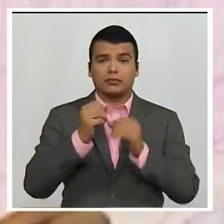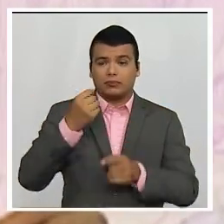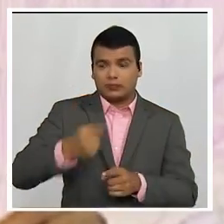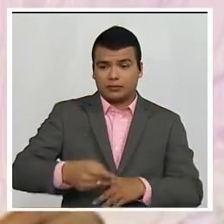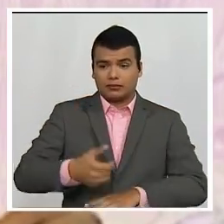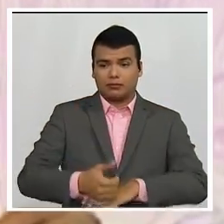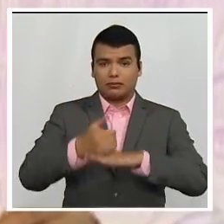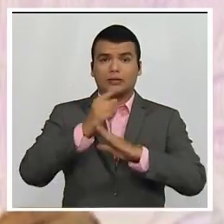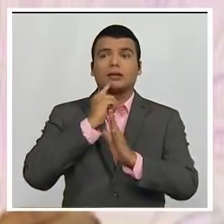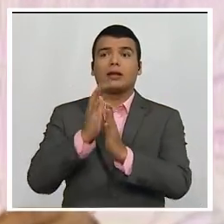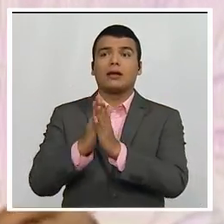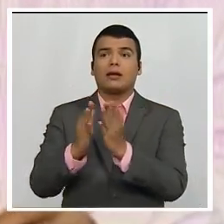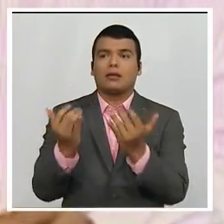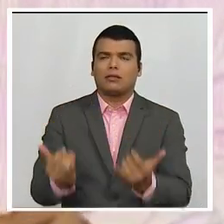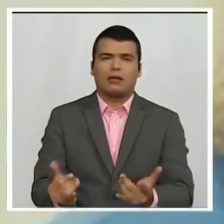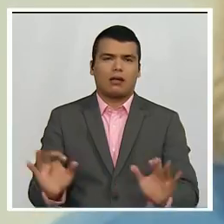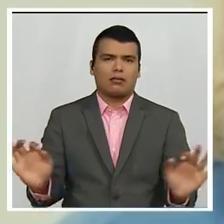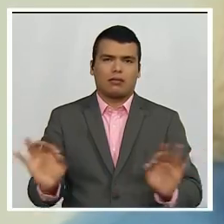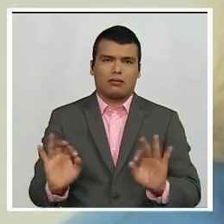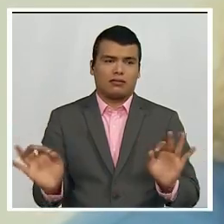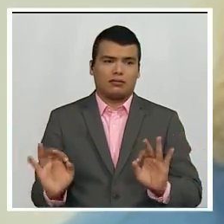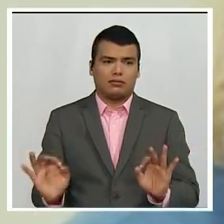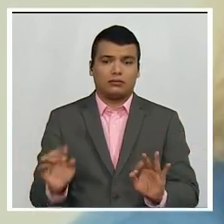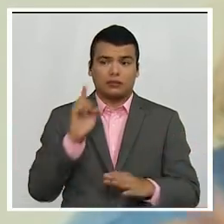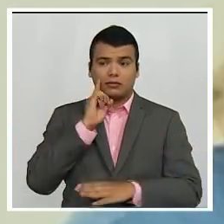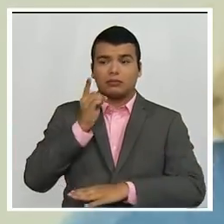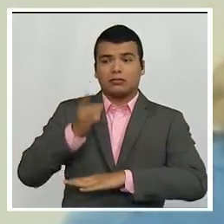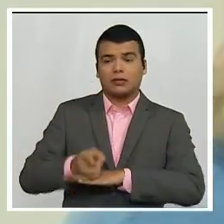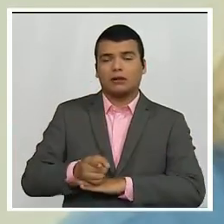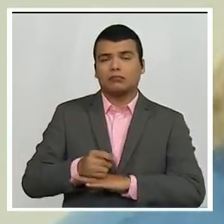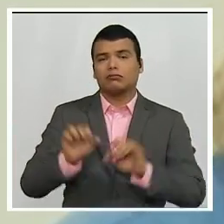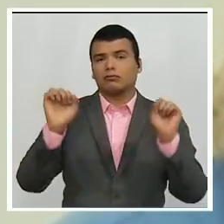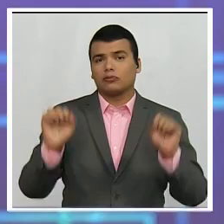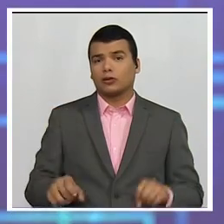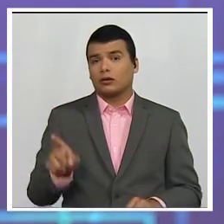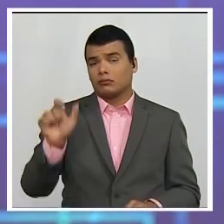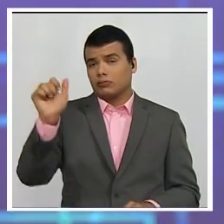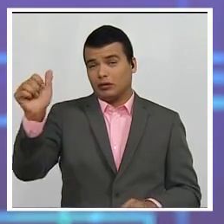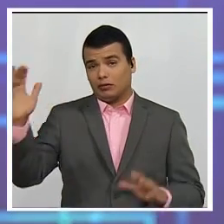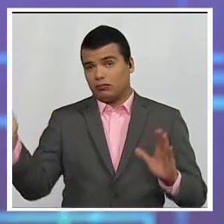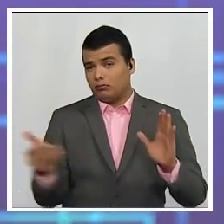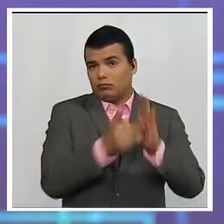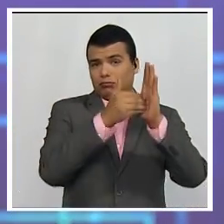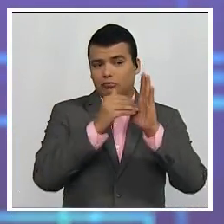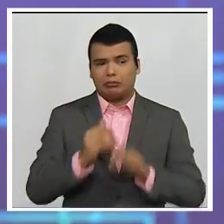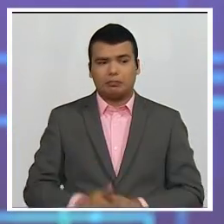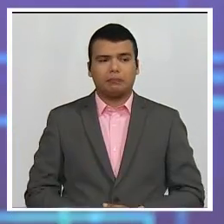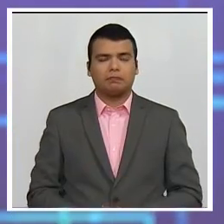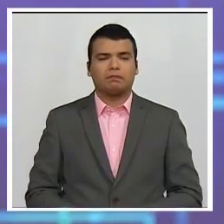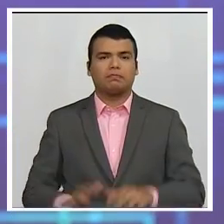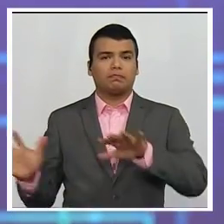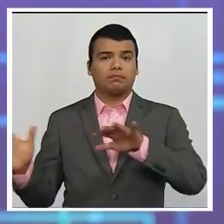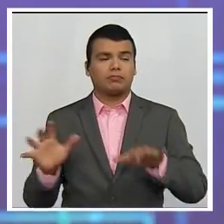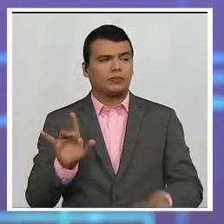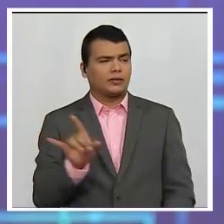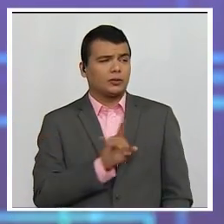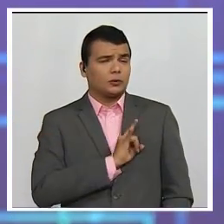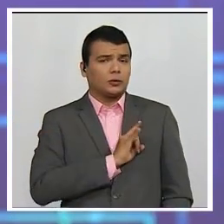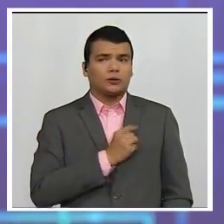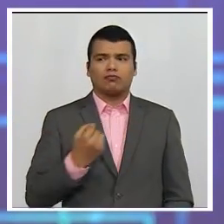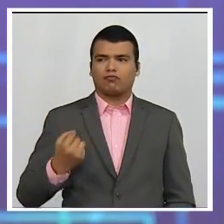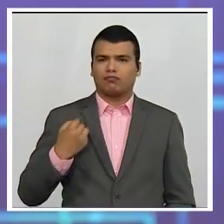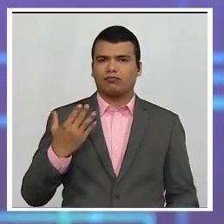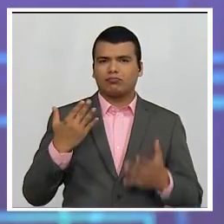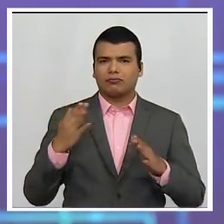pero no se ha pronunciado sobre esta decisión disciplinaria en primera instancia que podría ser apelada conmovedora fue en las últimas